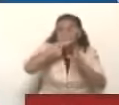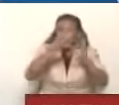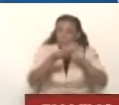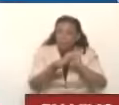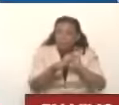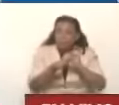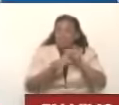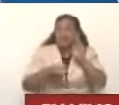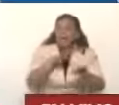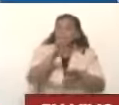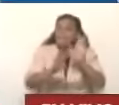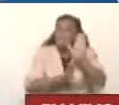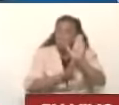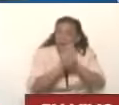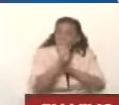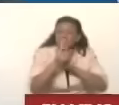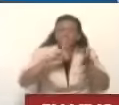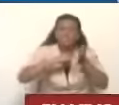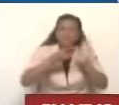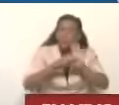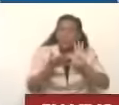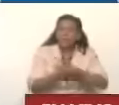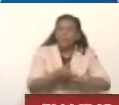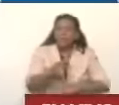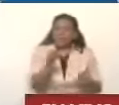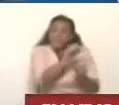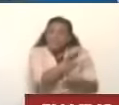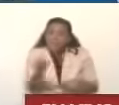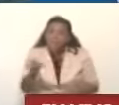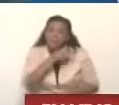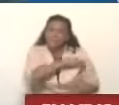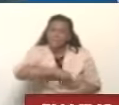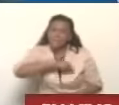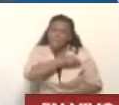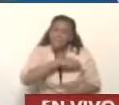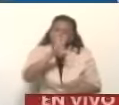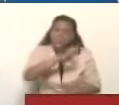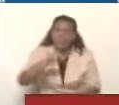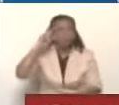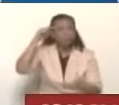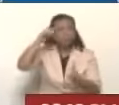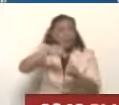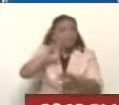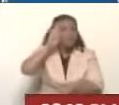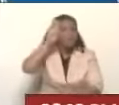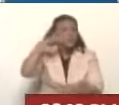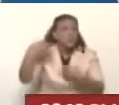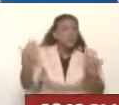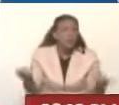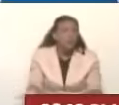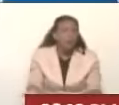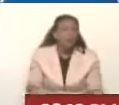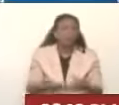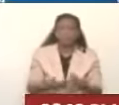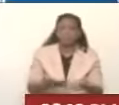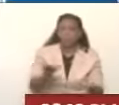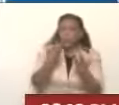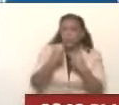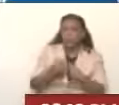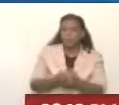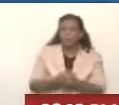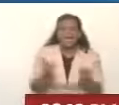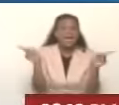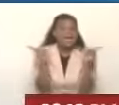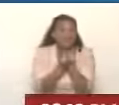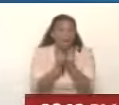de los avances de estas semanas y las perspectivas de la gran misión Venezuela Mujer, compañera.